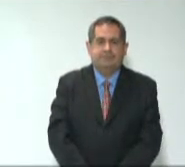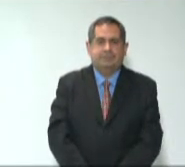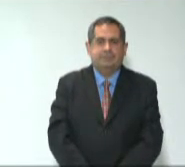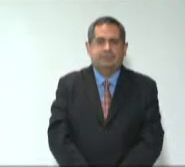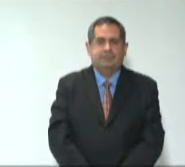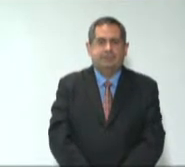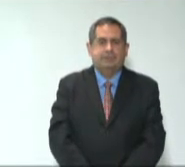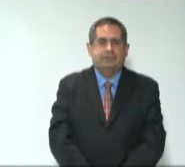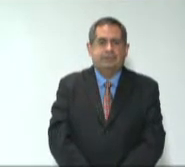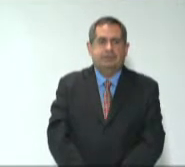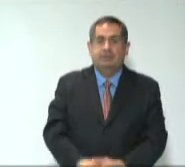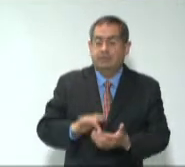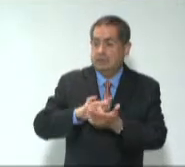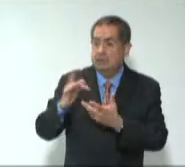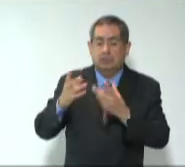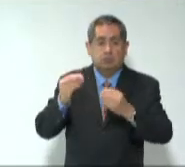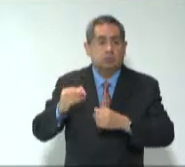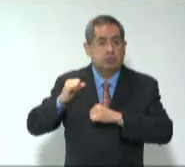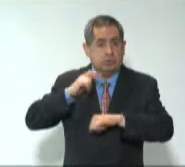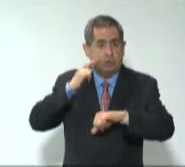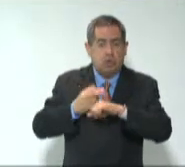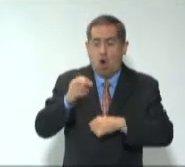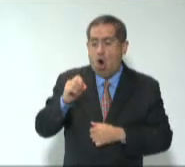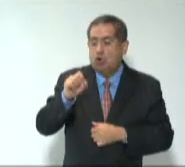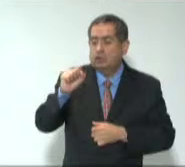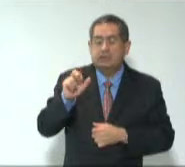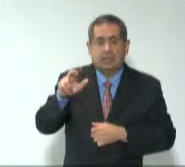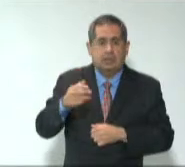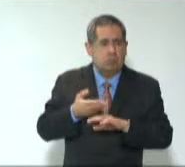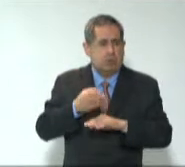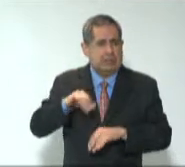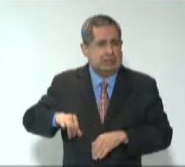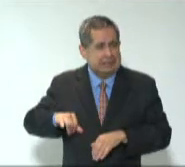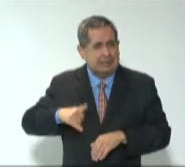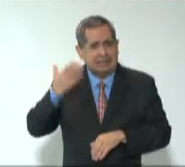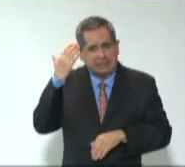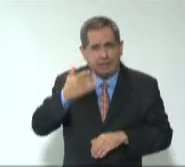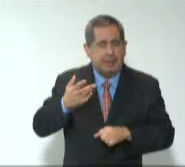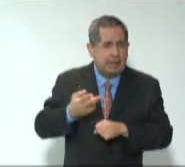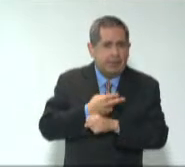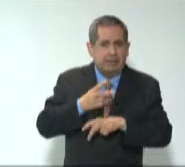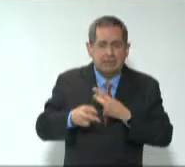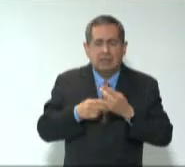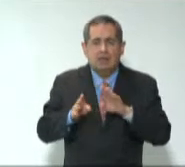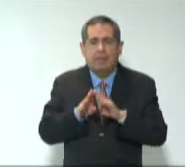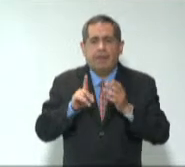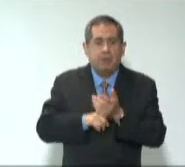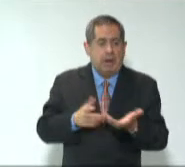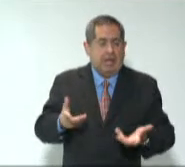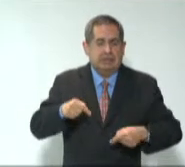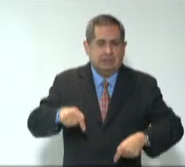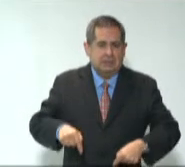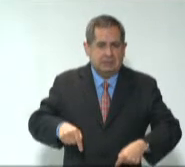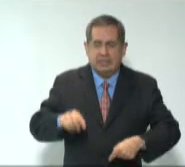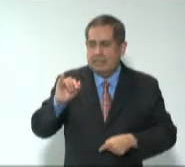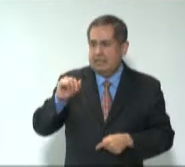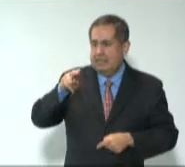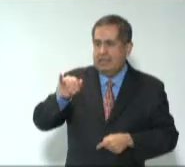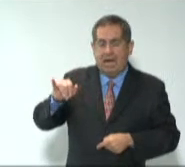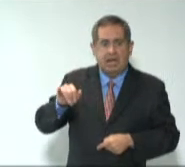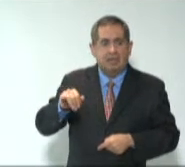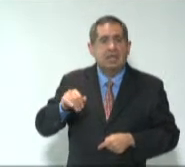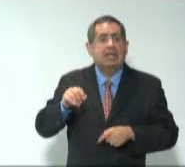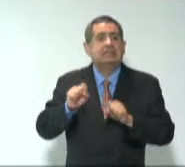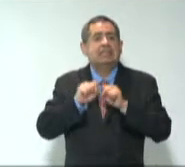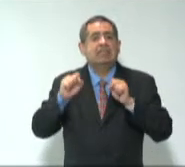gracias muchas gracias comisionado Óscar muy interesante saber qué se está haciendo qué están haciendo aquí desde el inai desde todo el